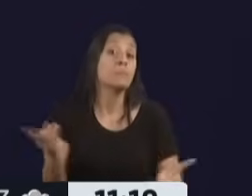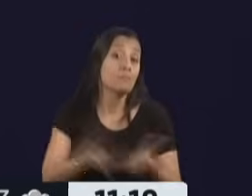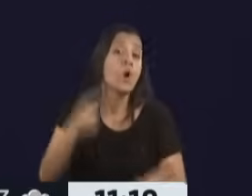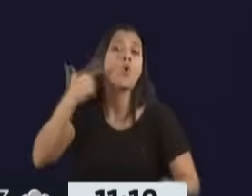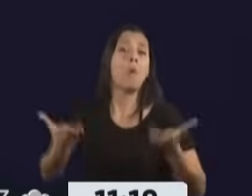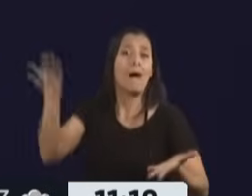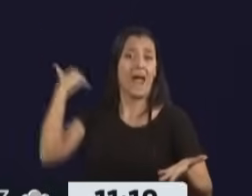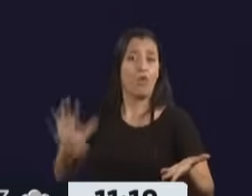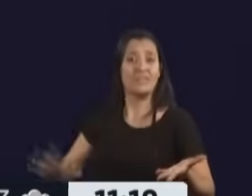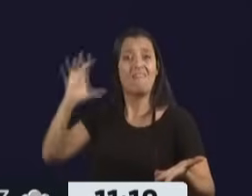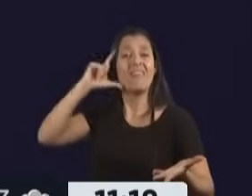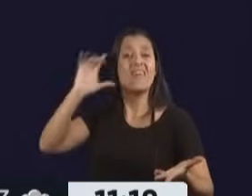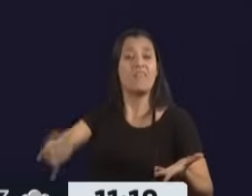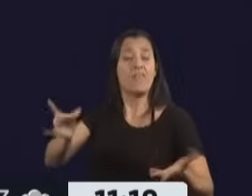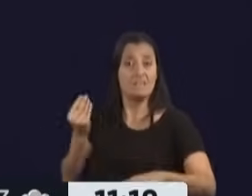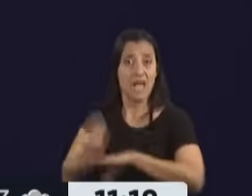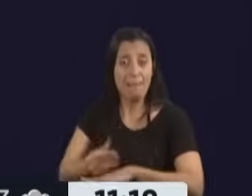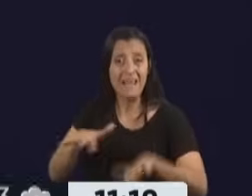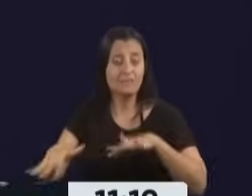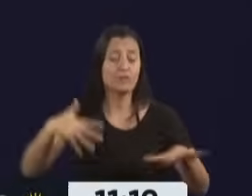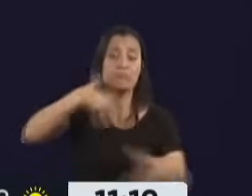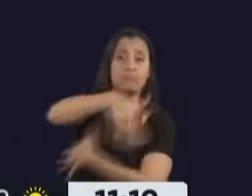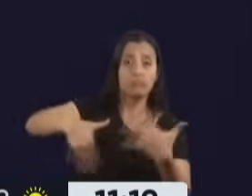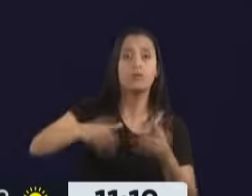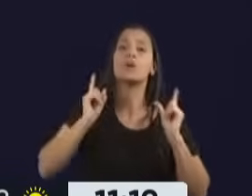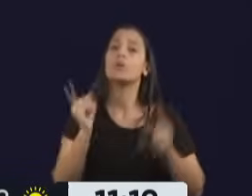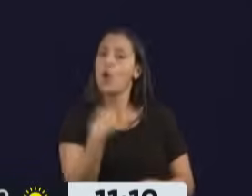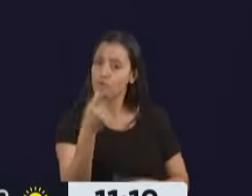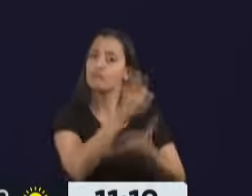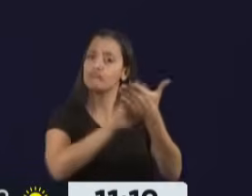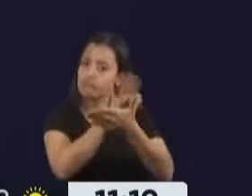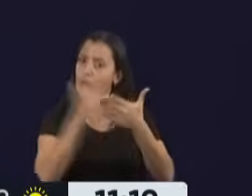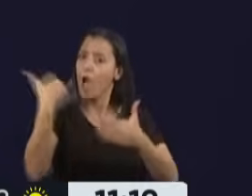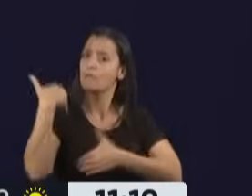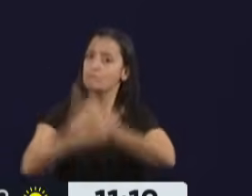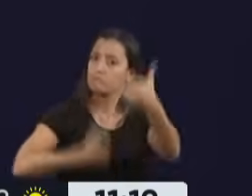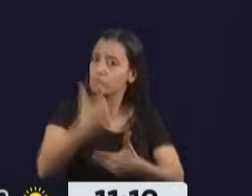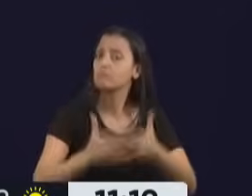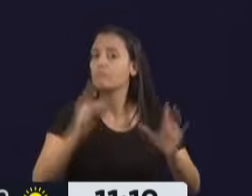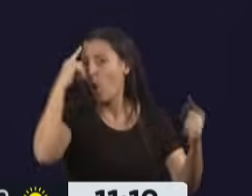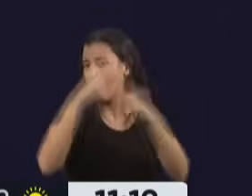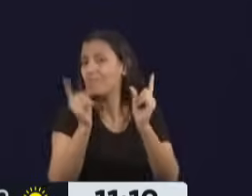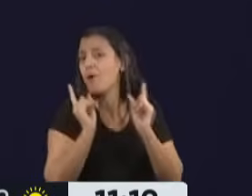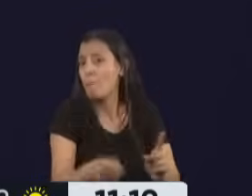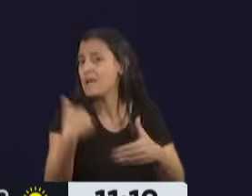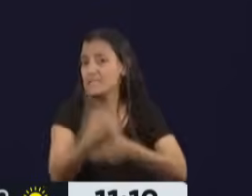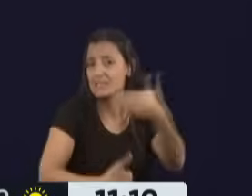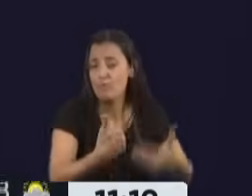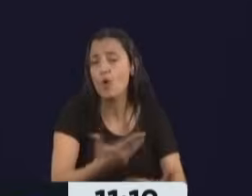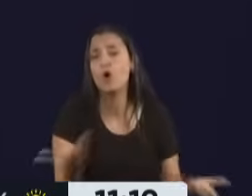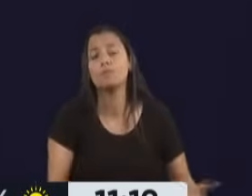de diciembre y es el camino que pensamos seguir recorriendo, en virtud de que no solo que